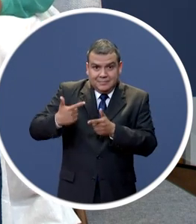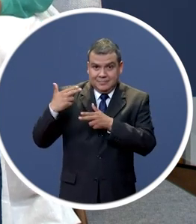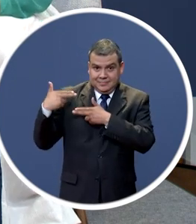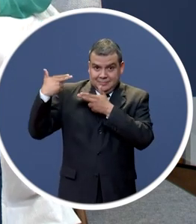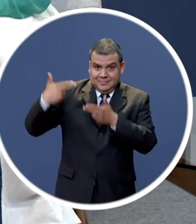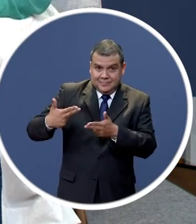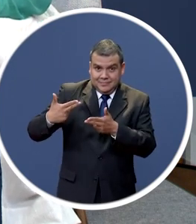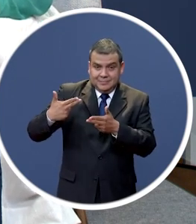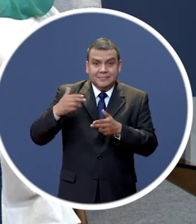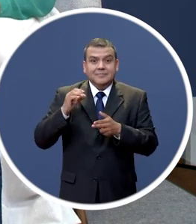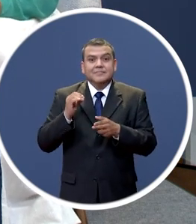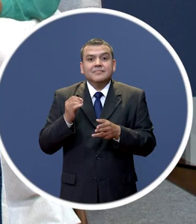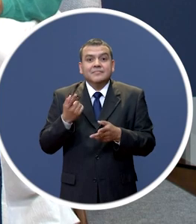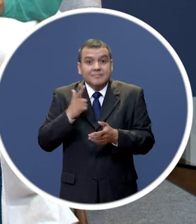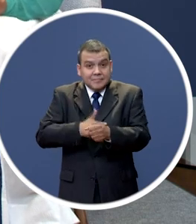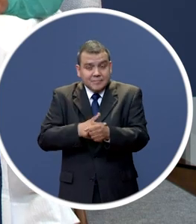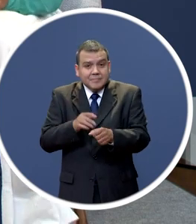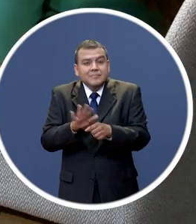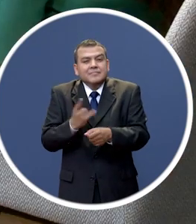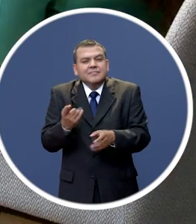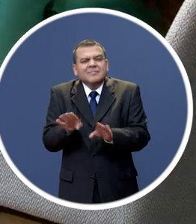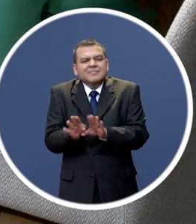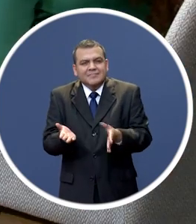enfermedad, ¿qué es?